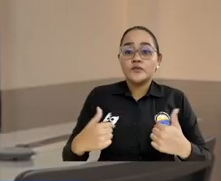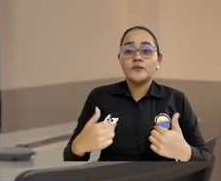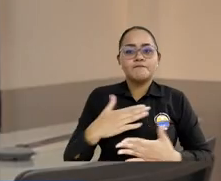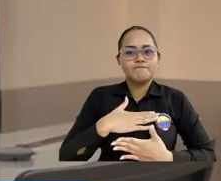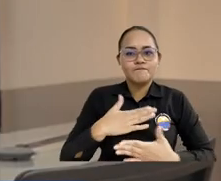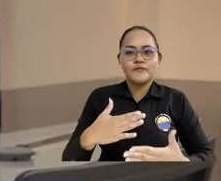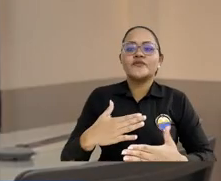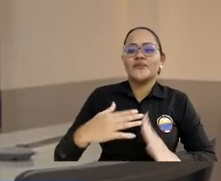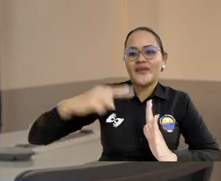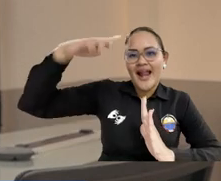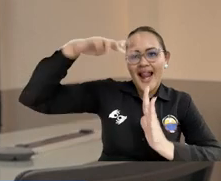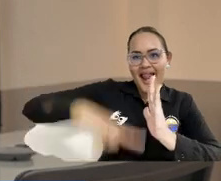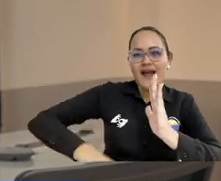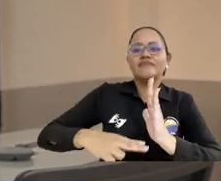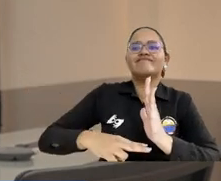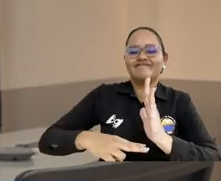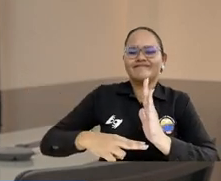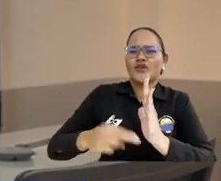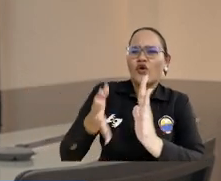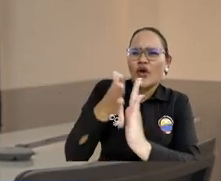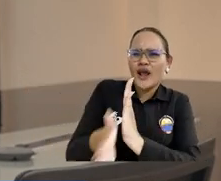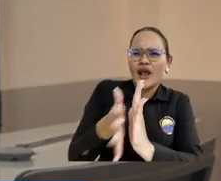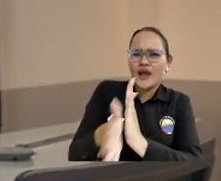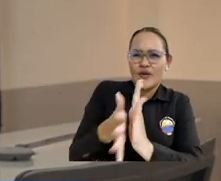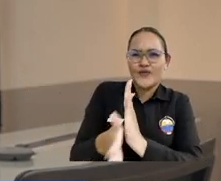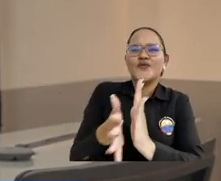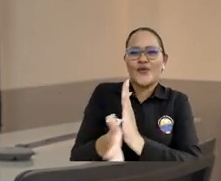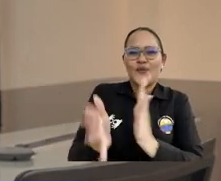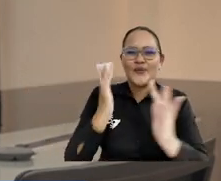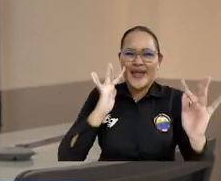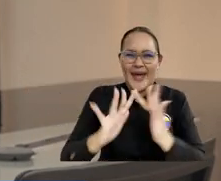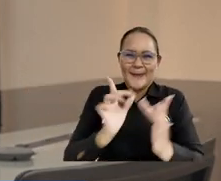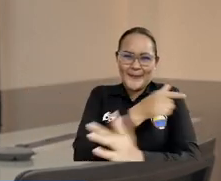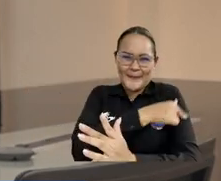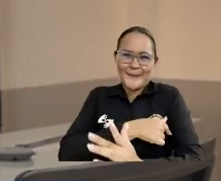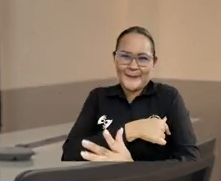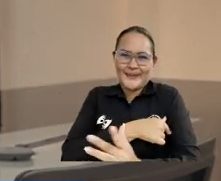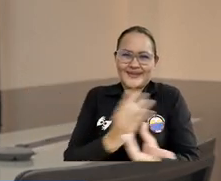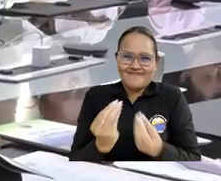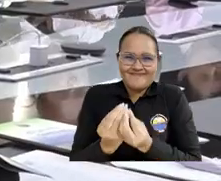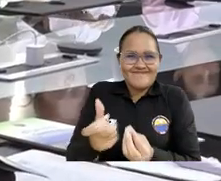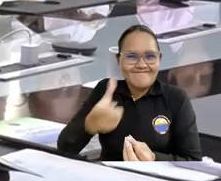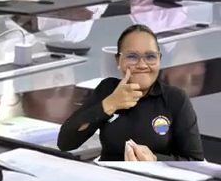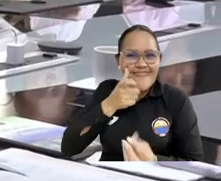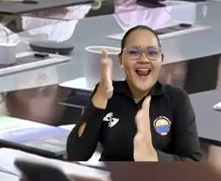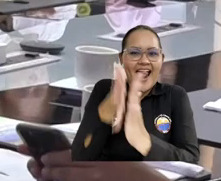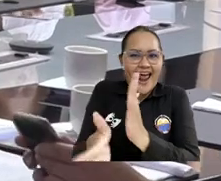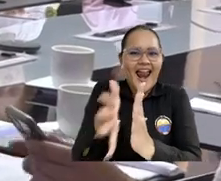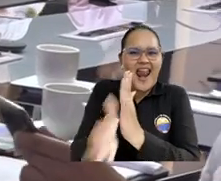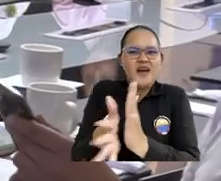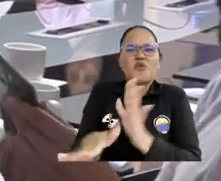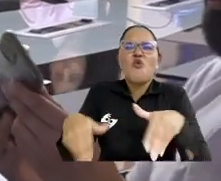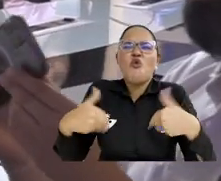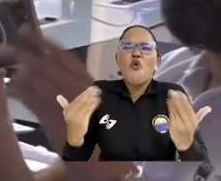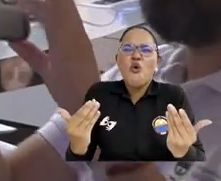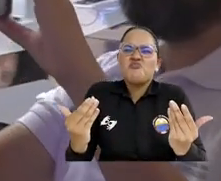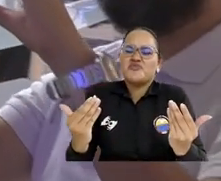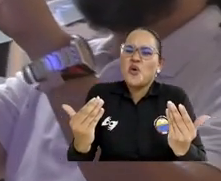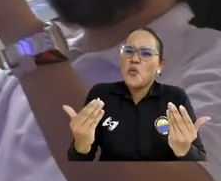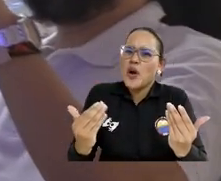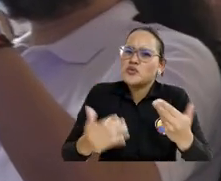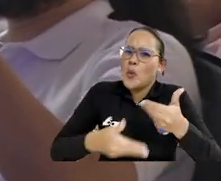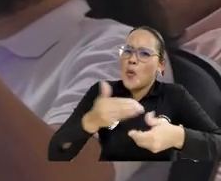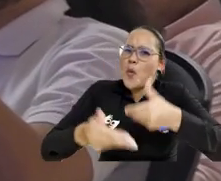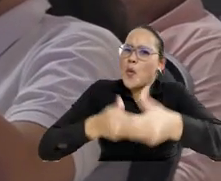Me permito leer el informe que le hicimos al Consejo Superior de parte del Comité de Garantías para exponer cómo ha sido